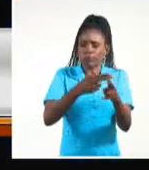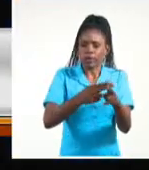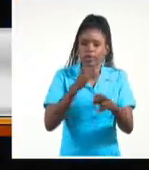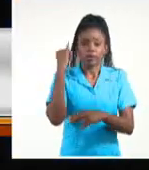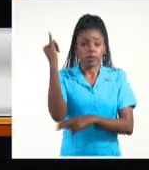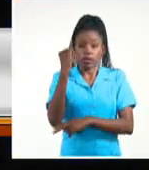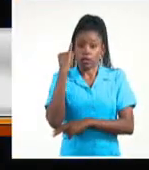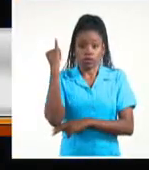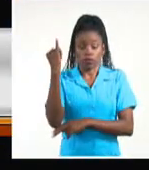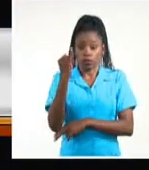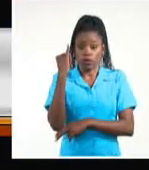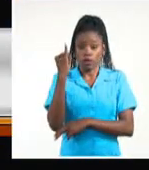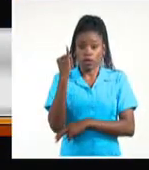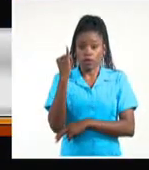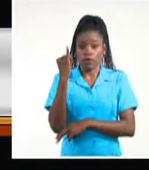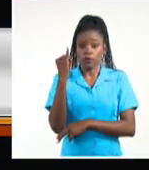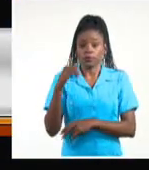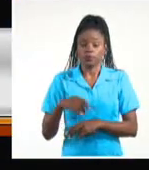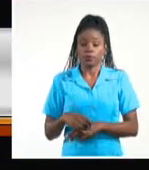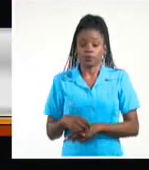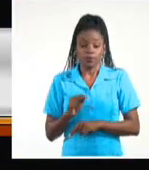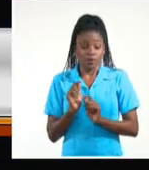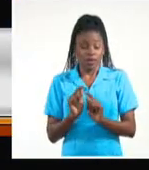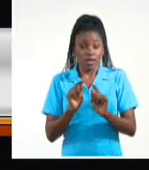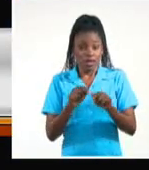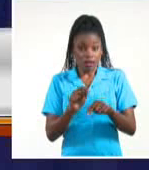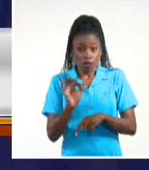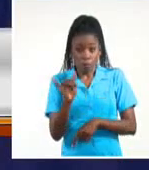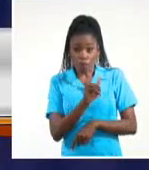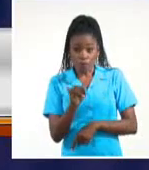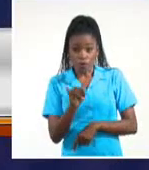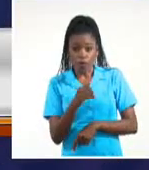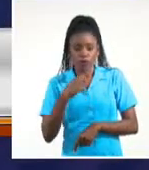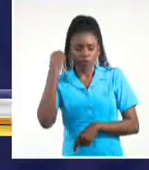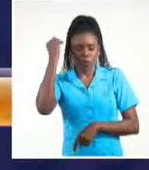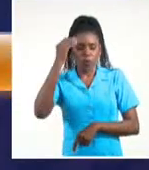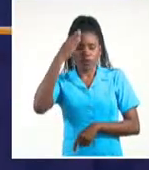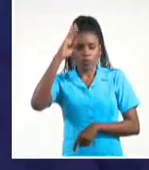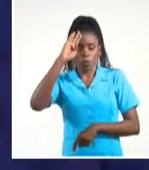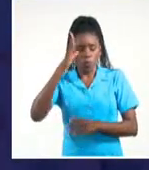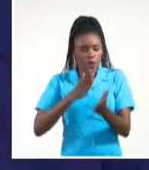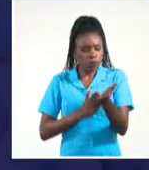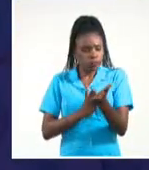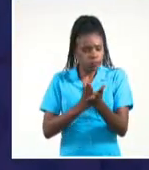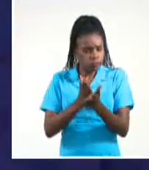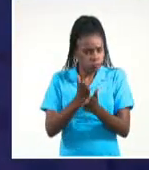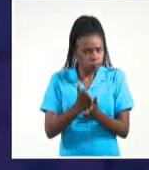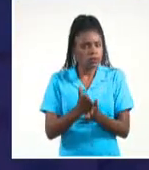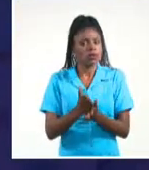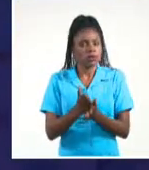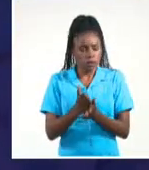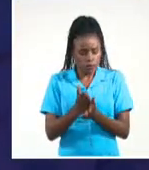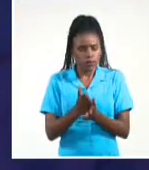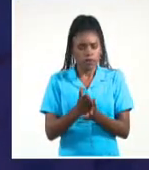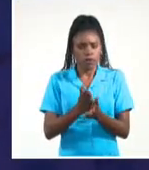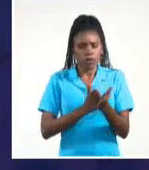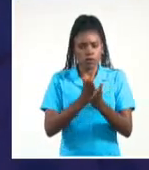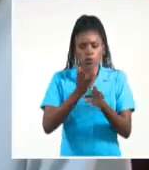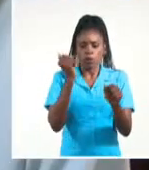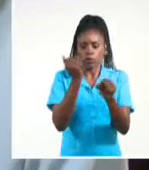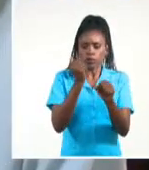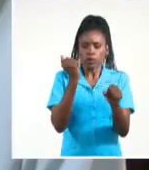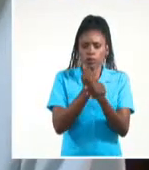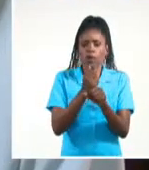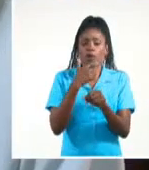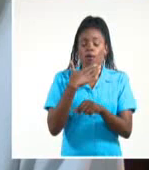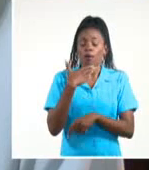Internacional. Y en ese sentido, pues yo pienso que Cuba ha hecho una contribución muy